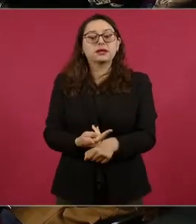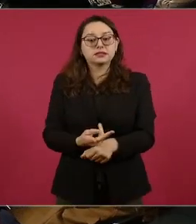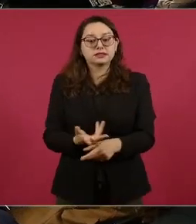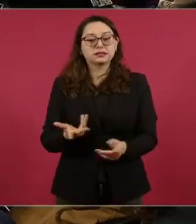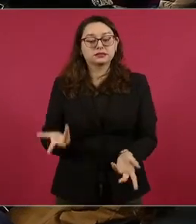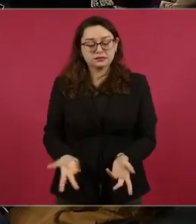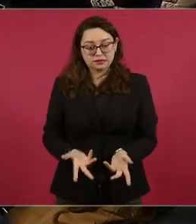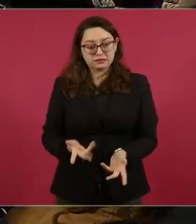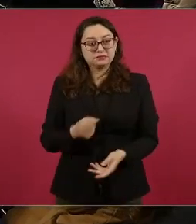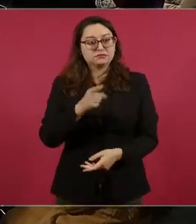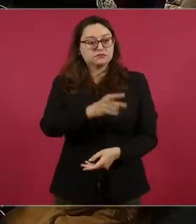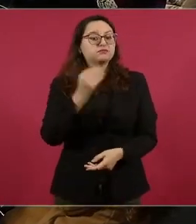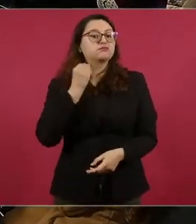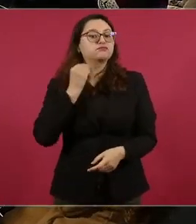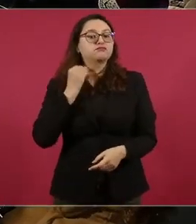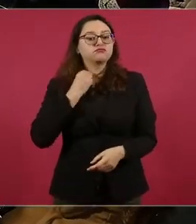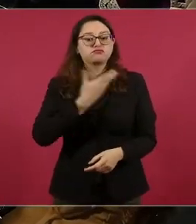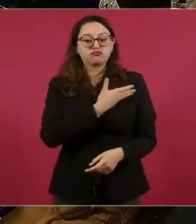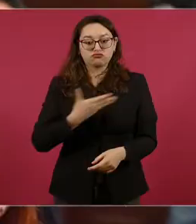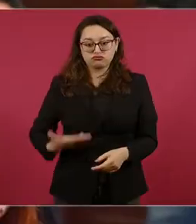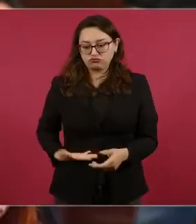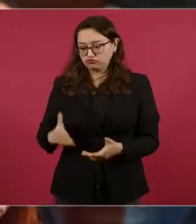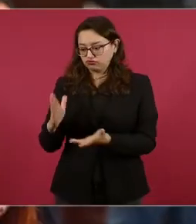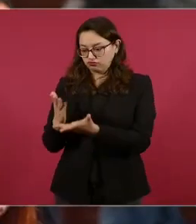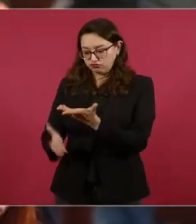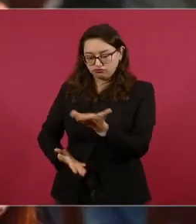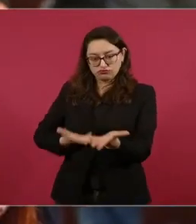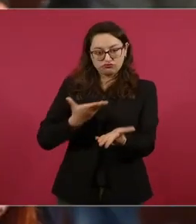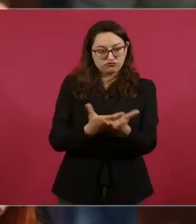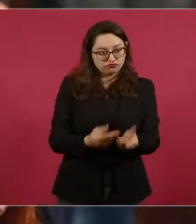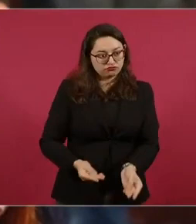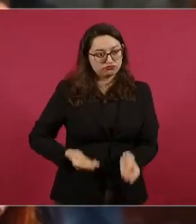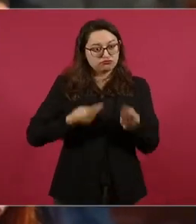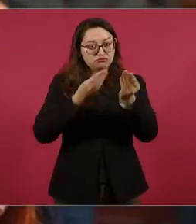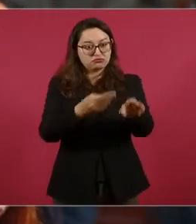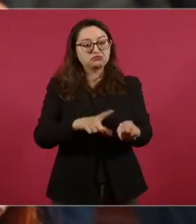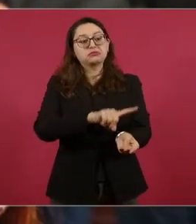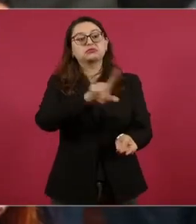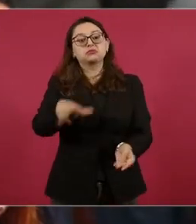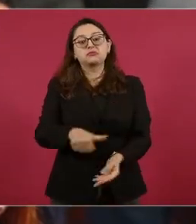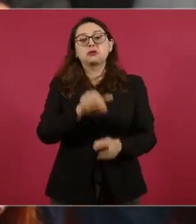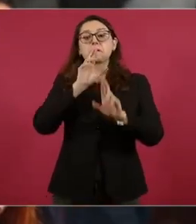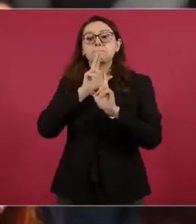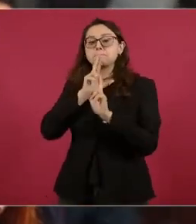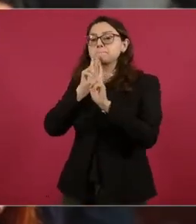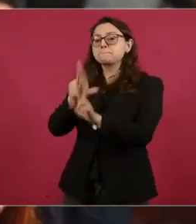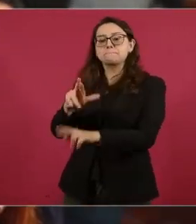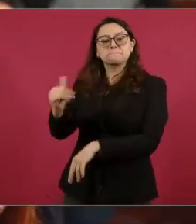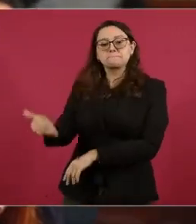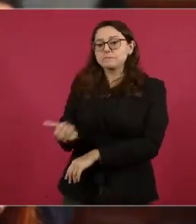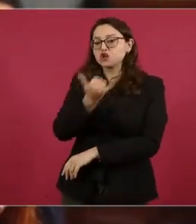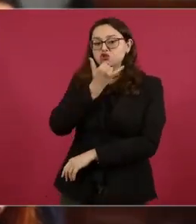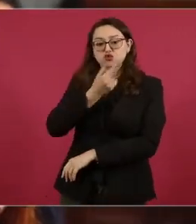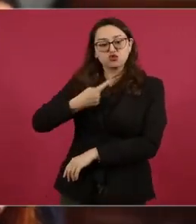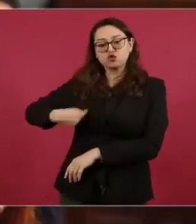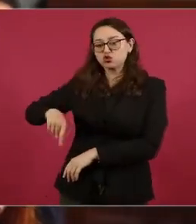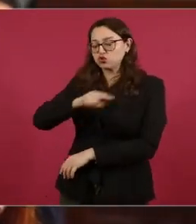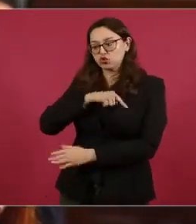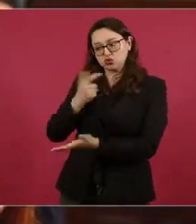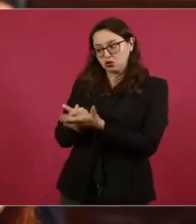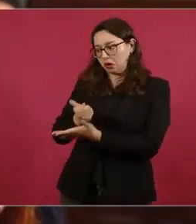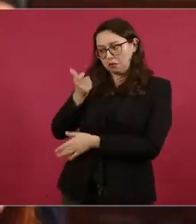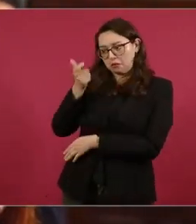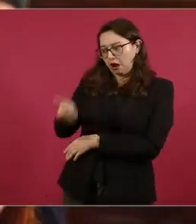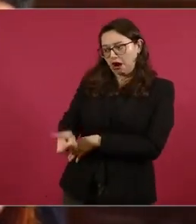información solicitada a la consejería respondiendo la consejería por escrito que no cuentan con recursos para resarcir el daño que sufrieron